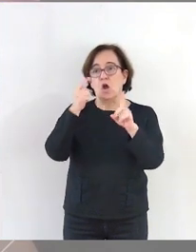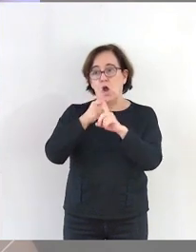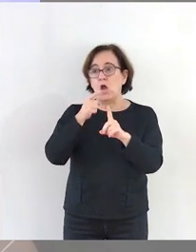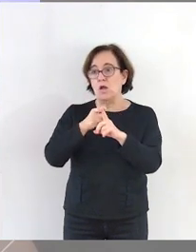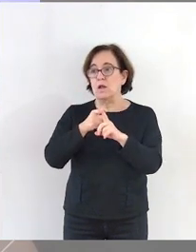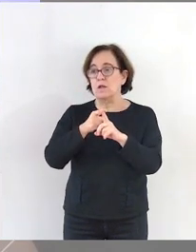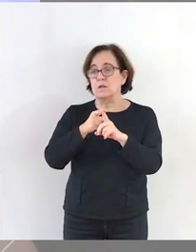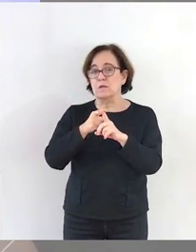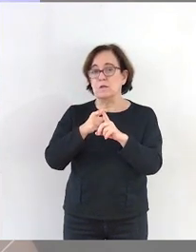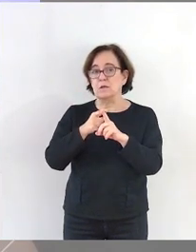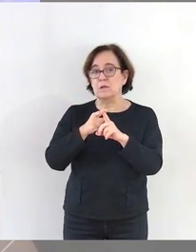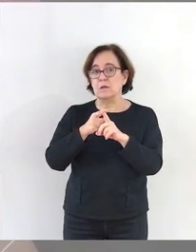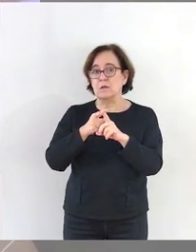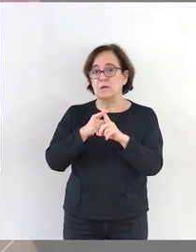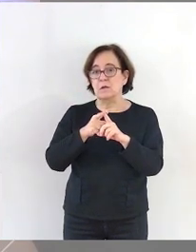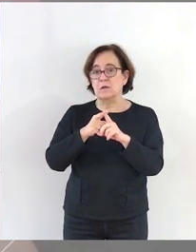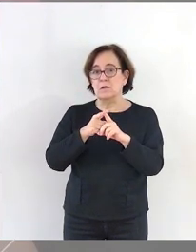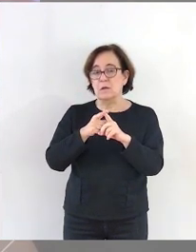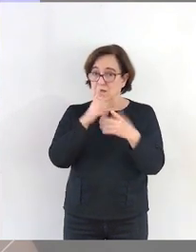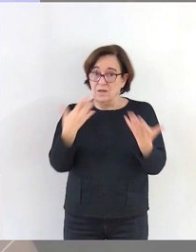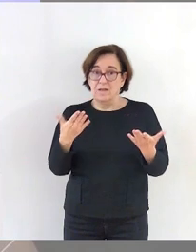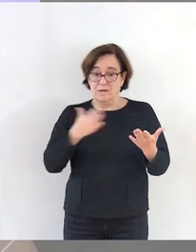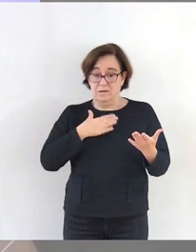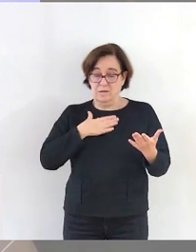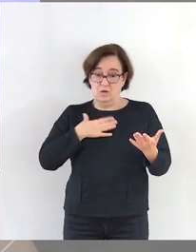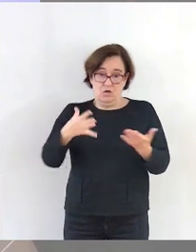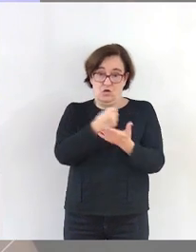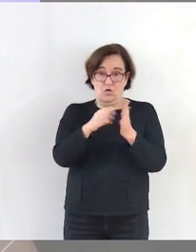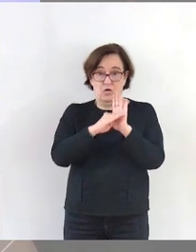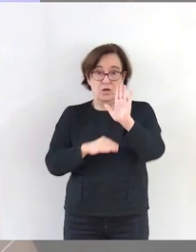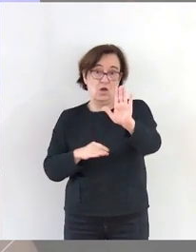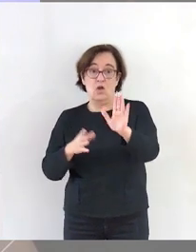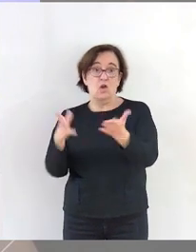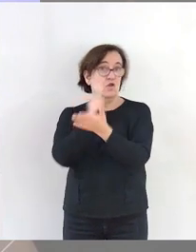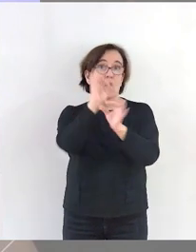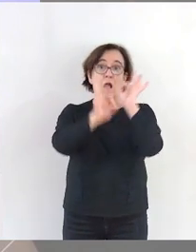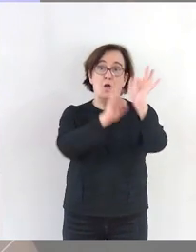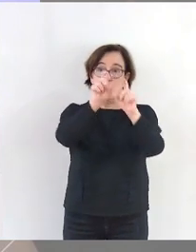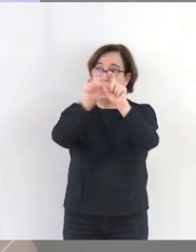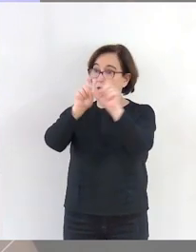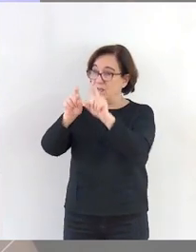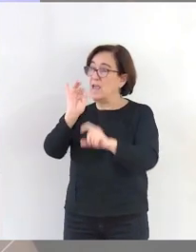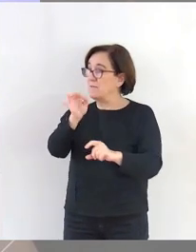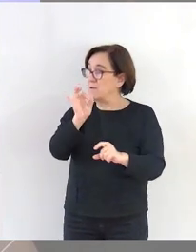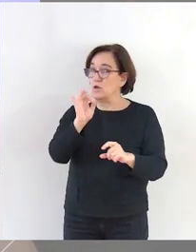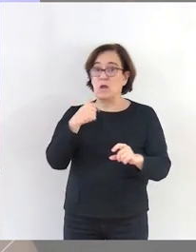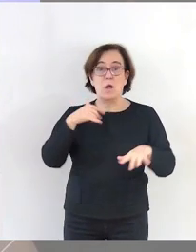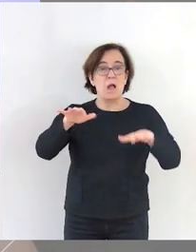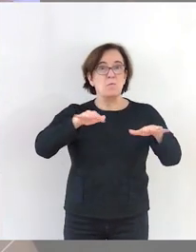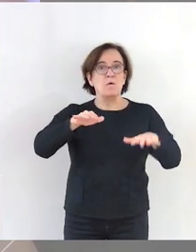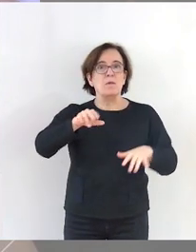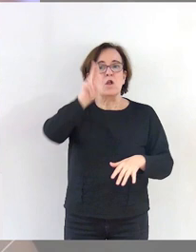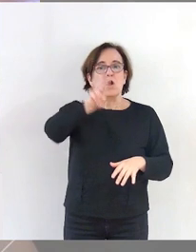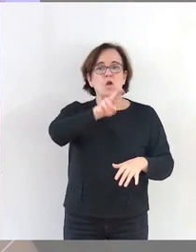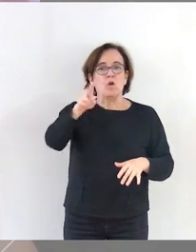de de que tenemos puestos en frente de todos nosotros y que todas las organizaciones estamos y es verdad que desde el movimiento de la cur roja